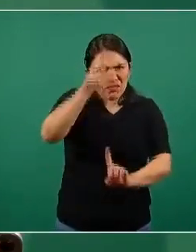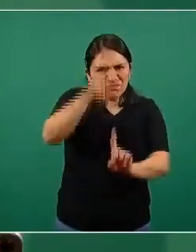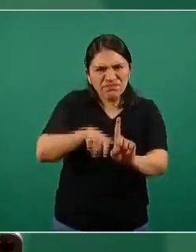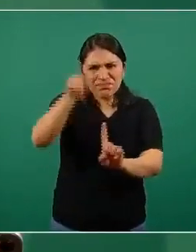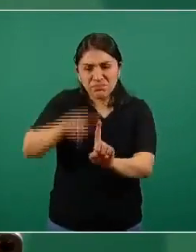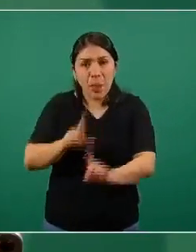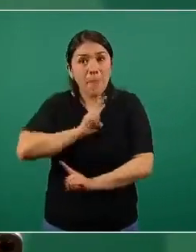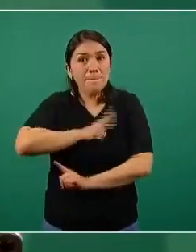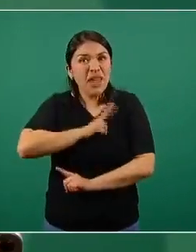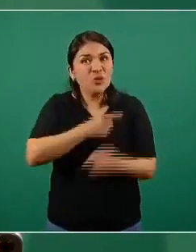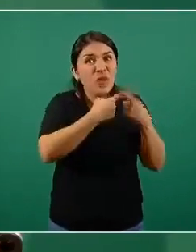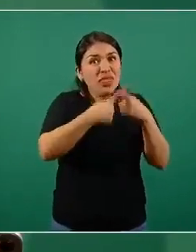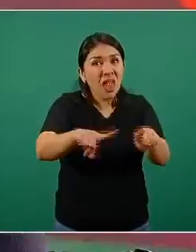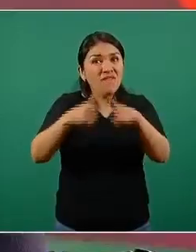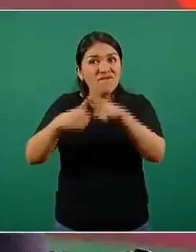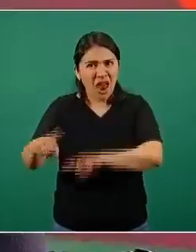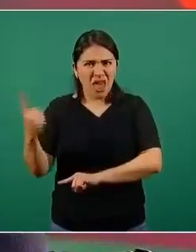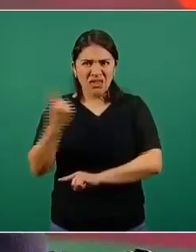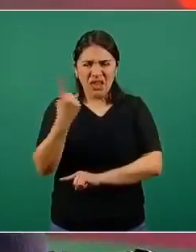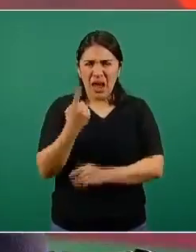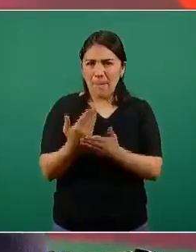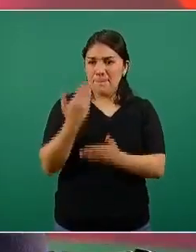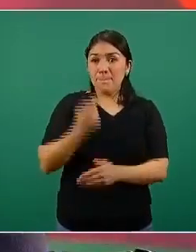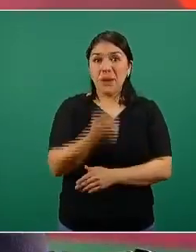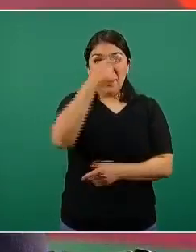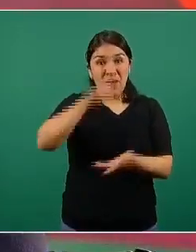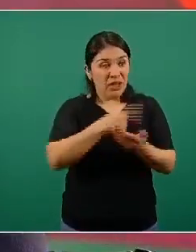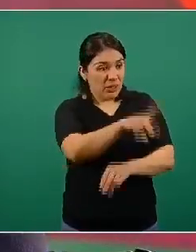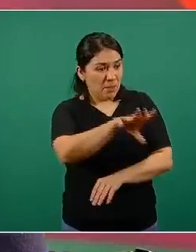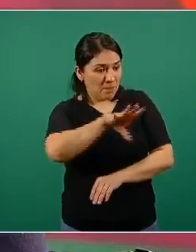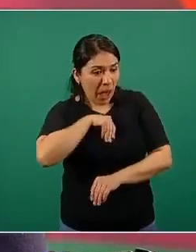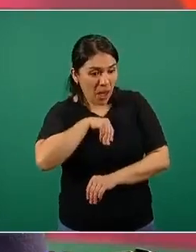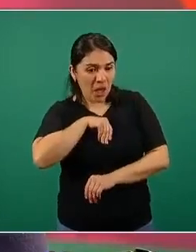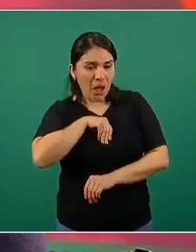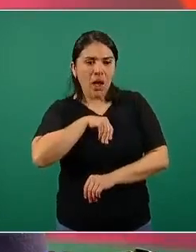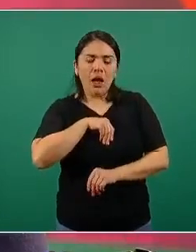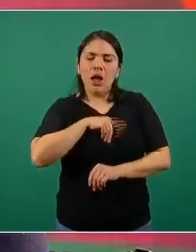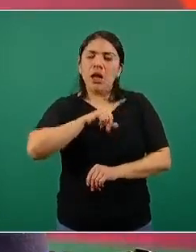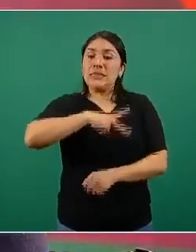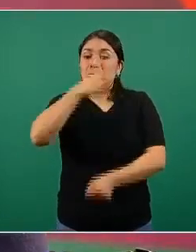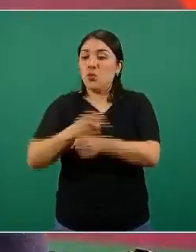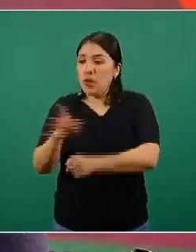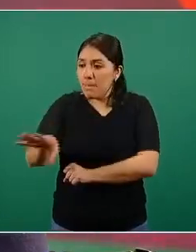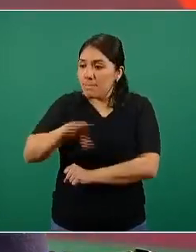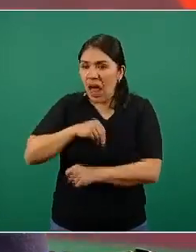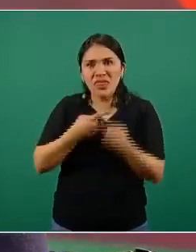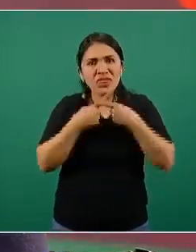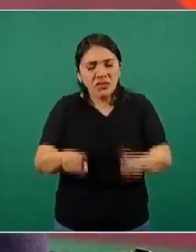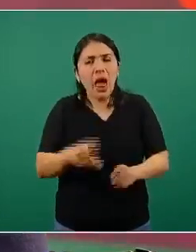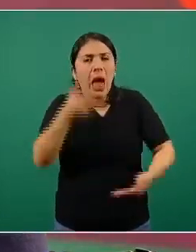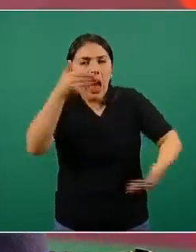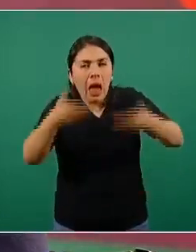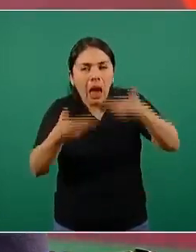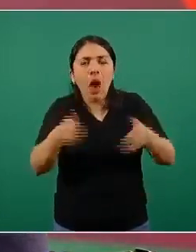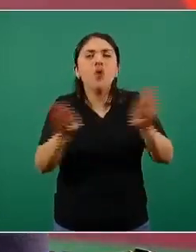es un virus distinto al que presentó en la primera ocasión, para ver su impacto. Y su explicación, es